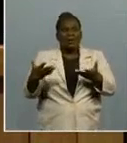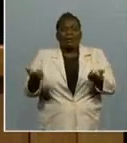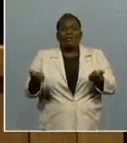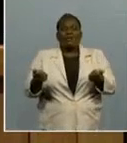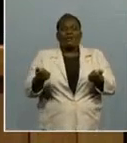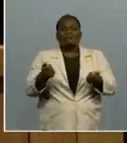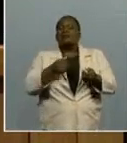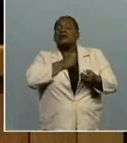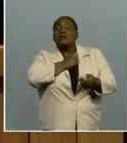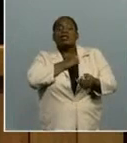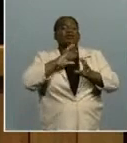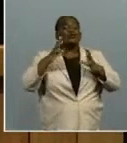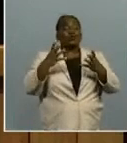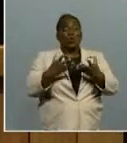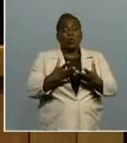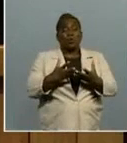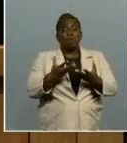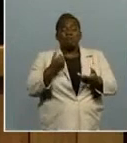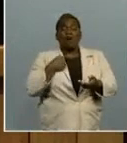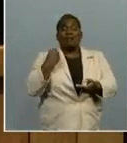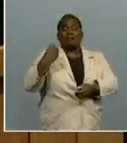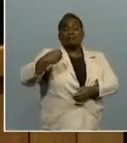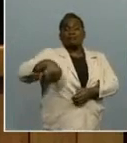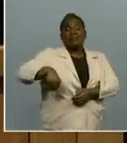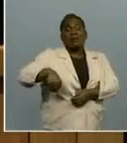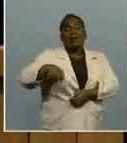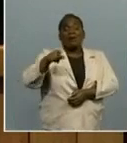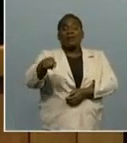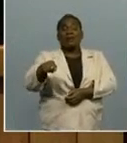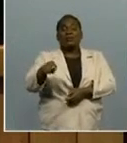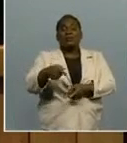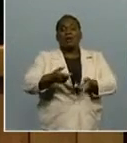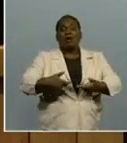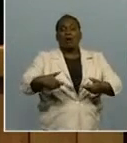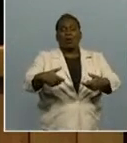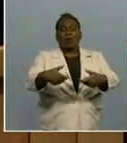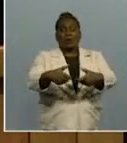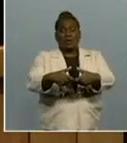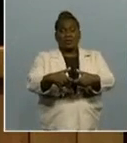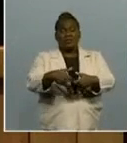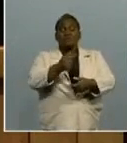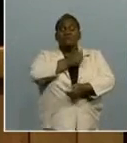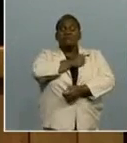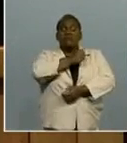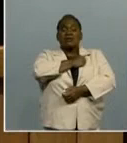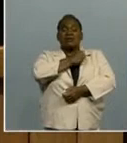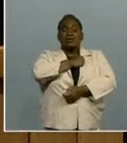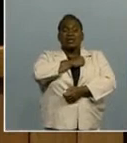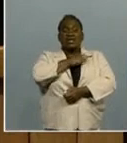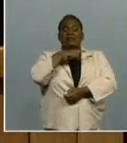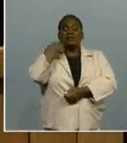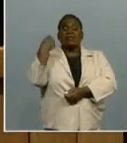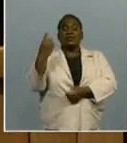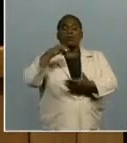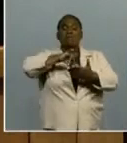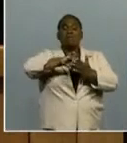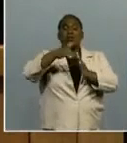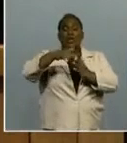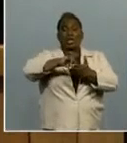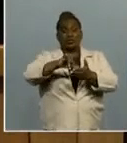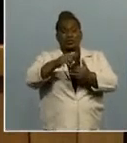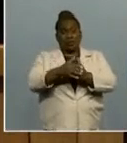todo ansioso por adelantarse a cualquier escenario de progreso obsesionada con destruir todo el proyecto de izquierda